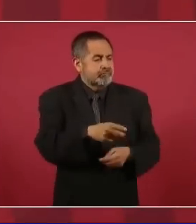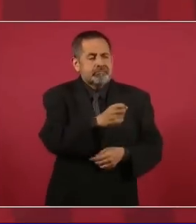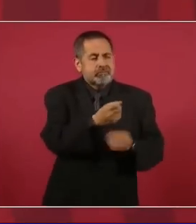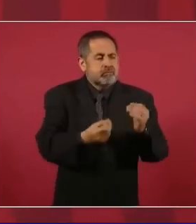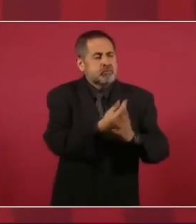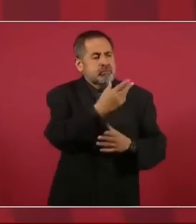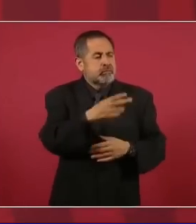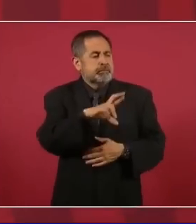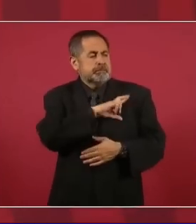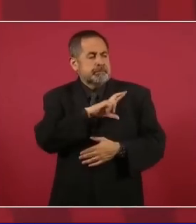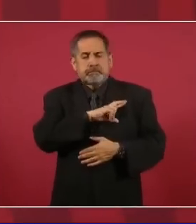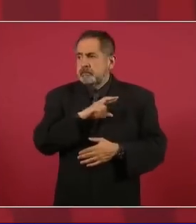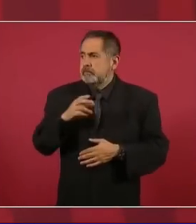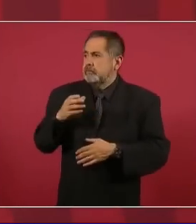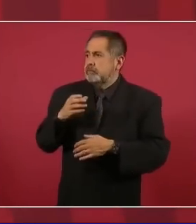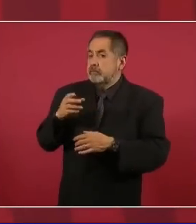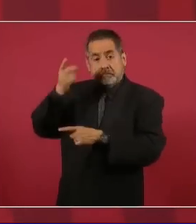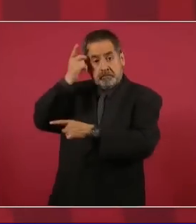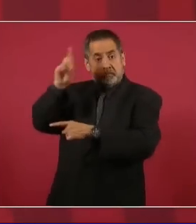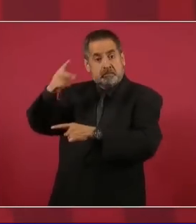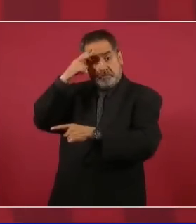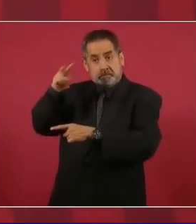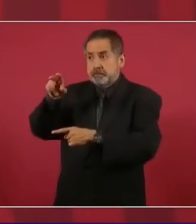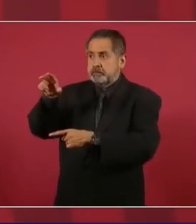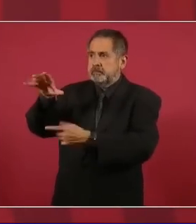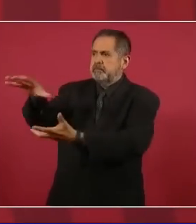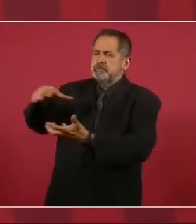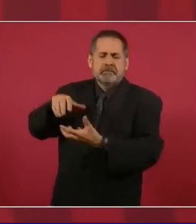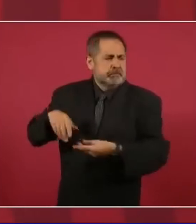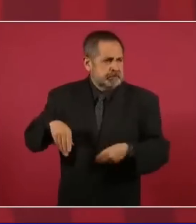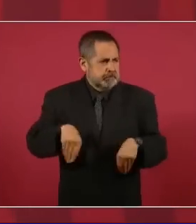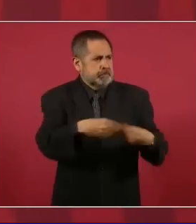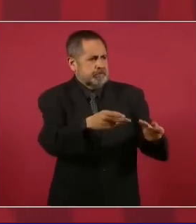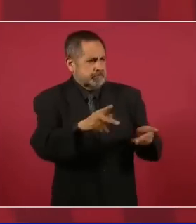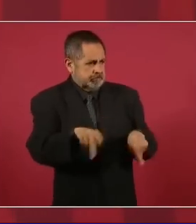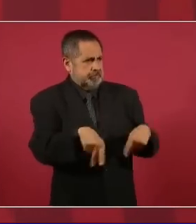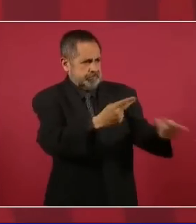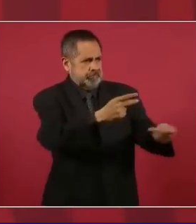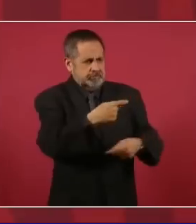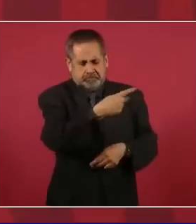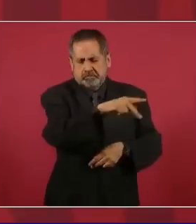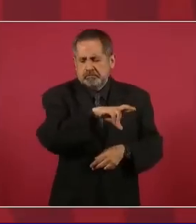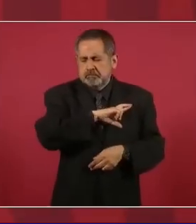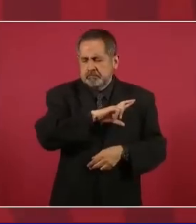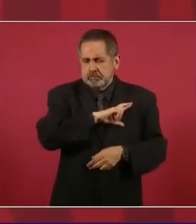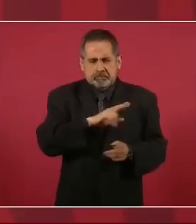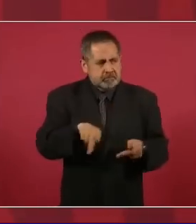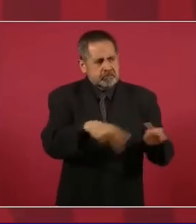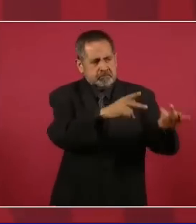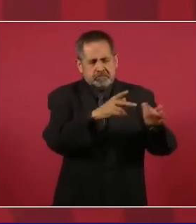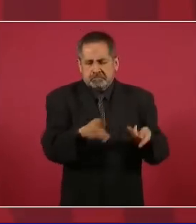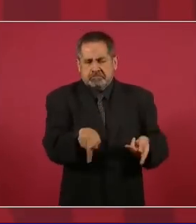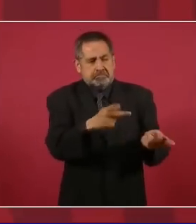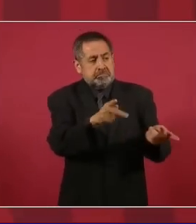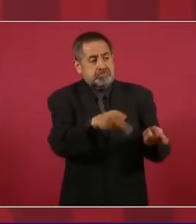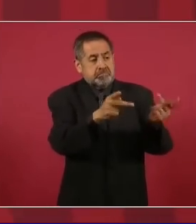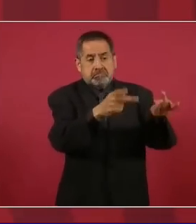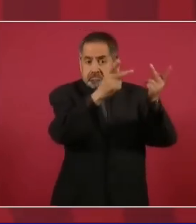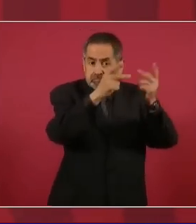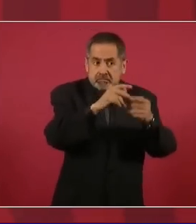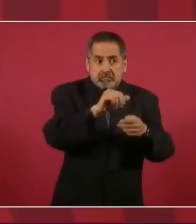entregar los bienes del pueblo de México a particulares, a nacionales, a